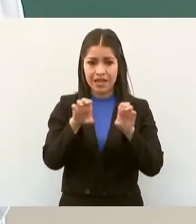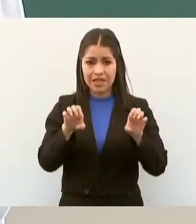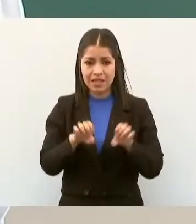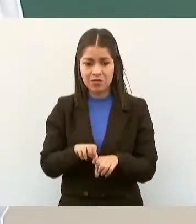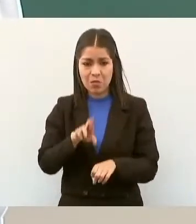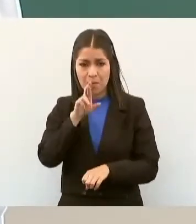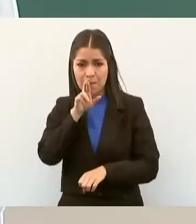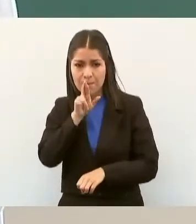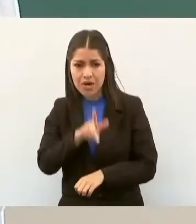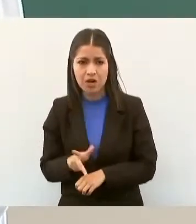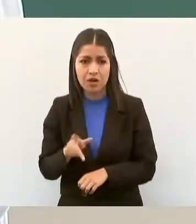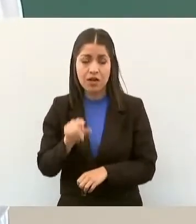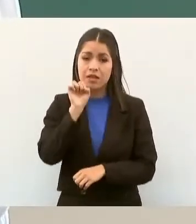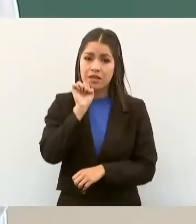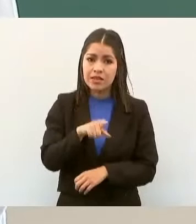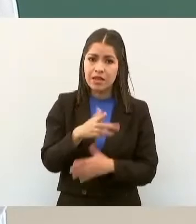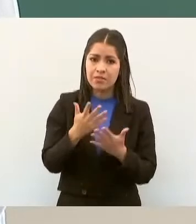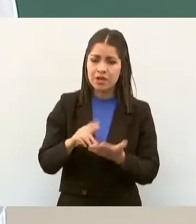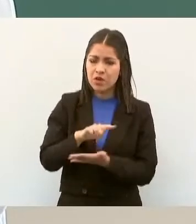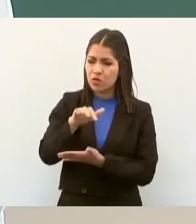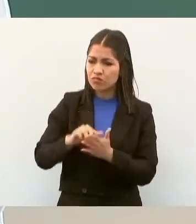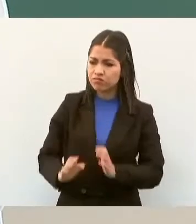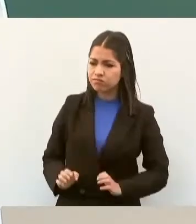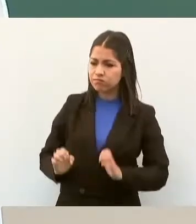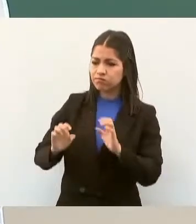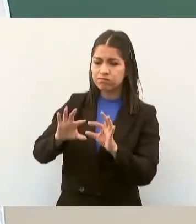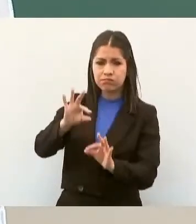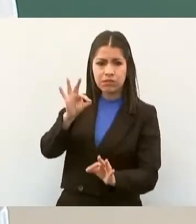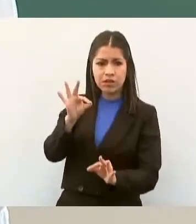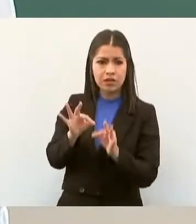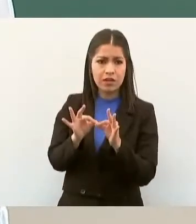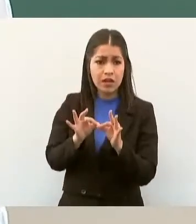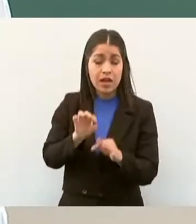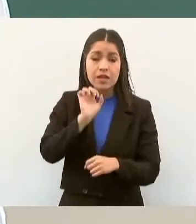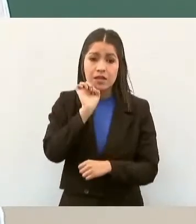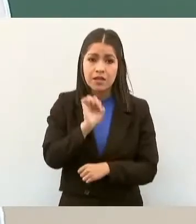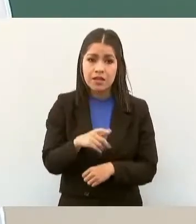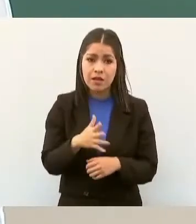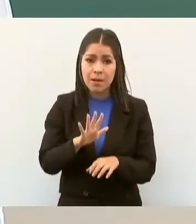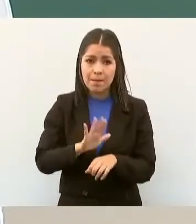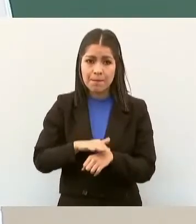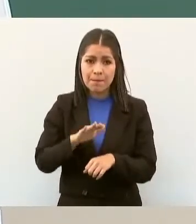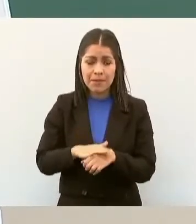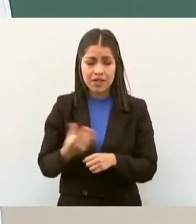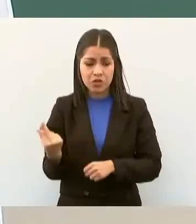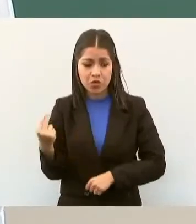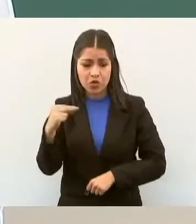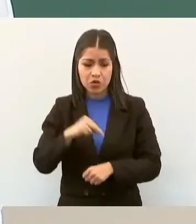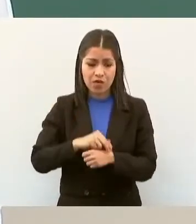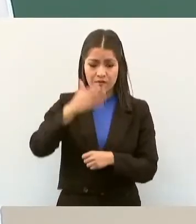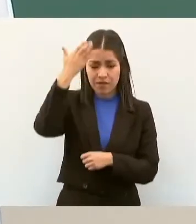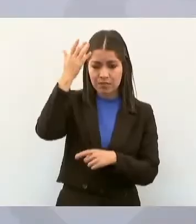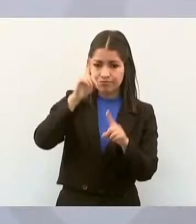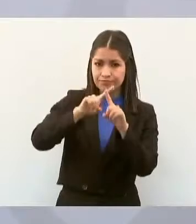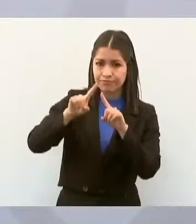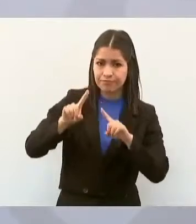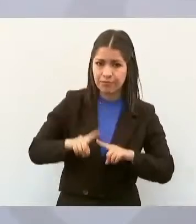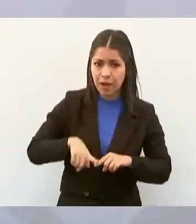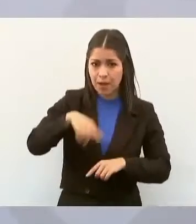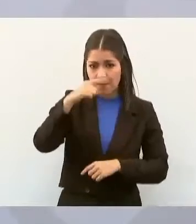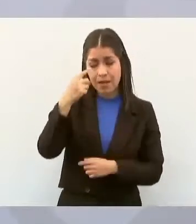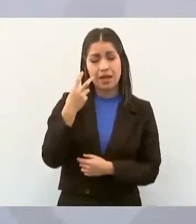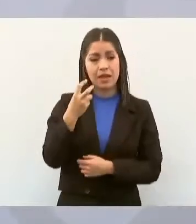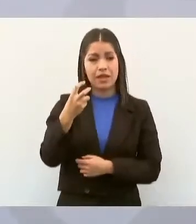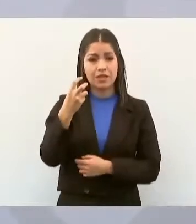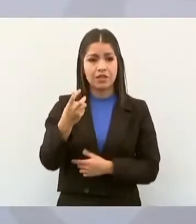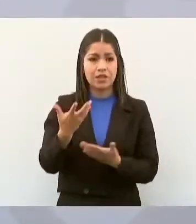equipamiento, instalaciones dignas, fortalecimiento de la plantilla laboral, y todo esto hace